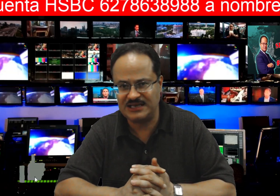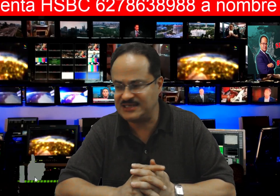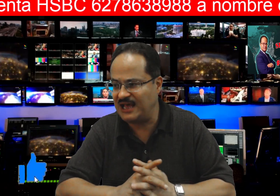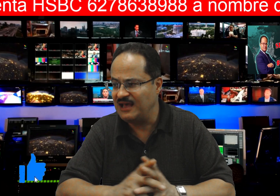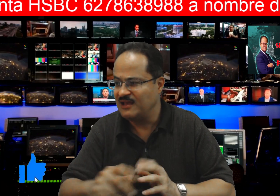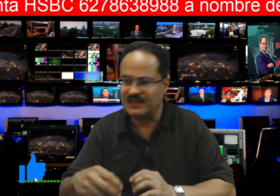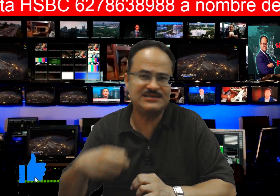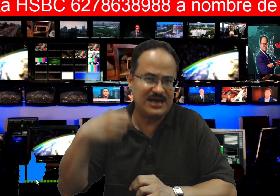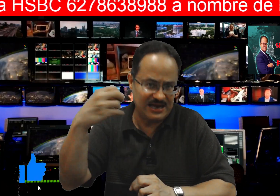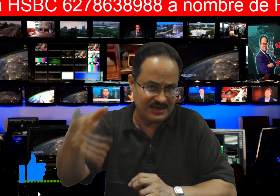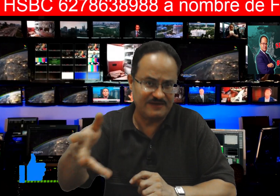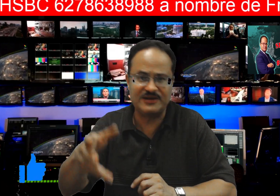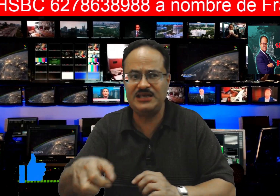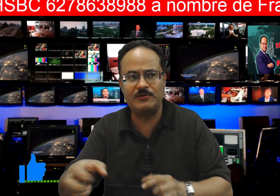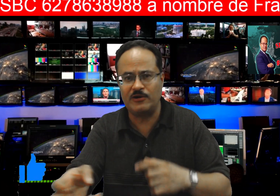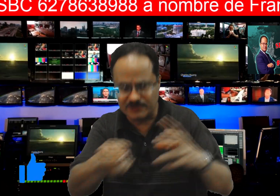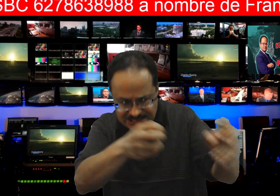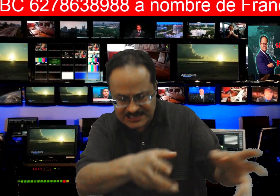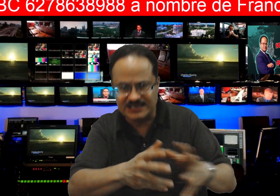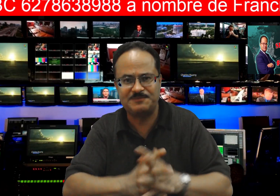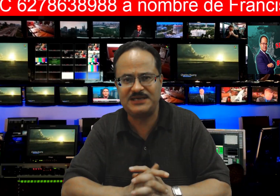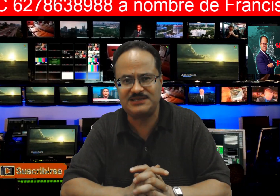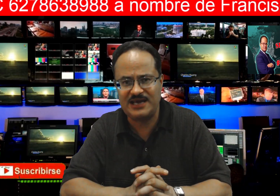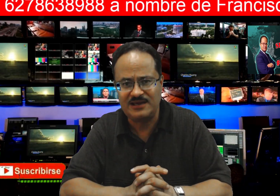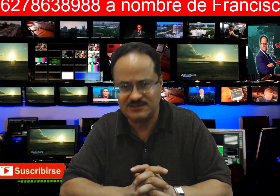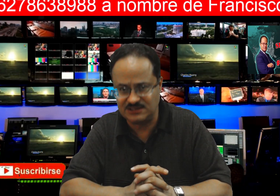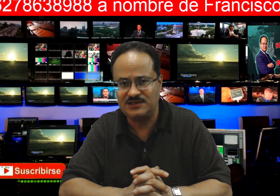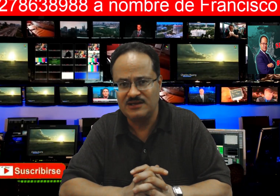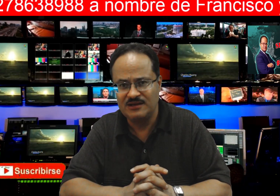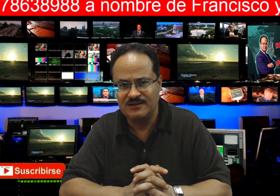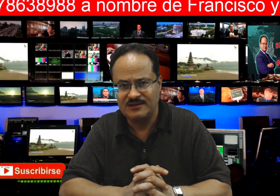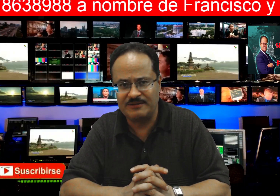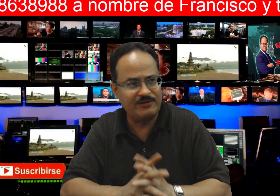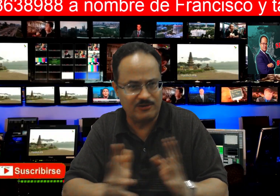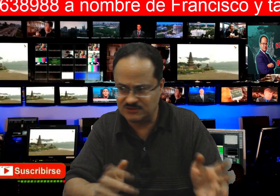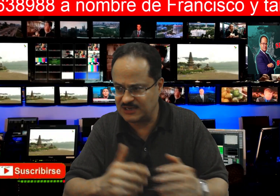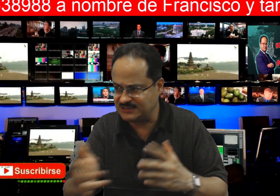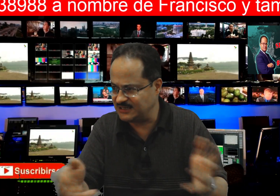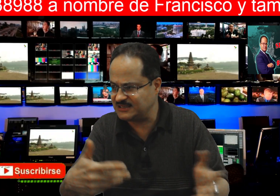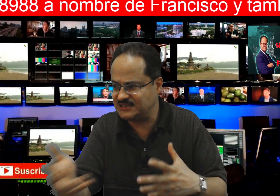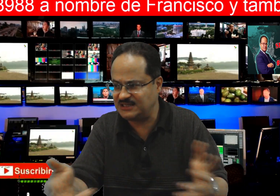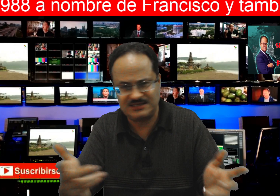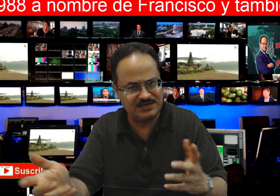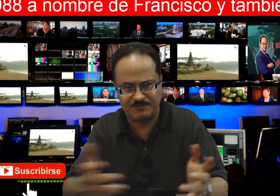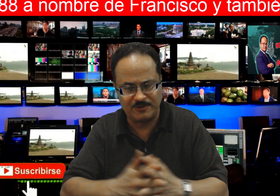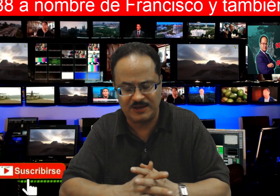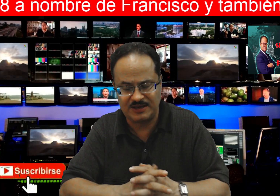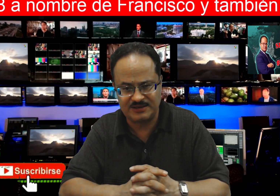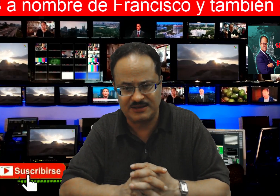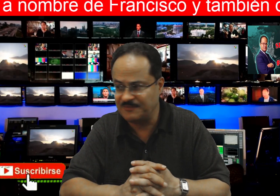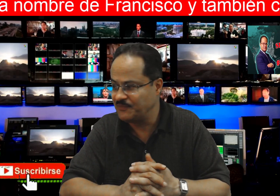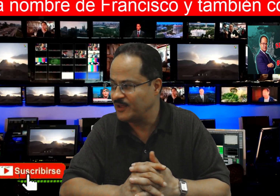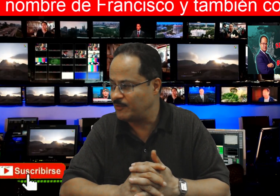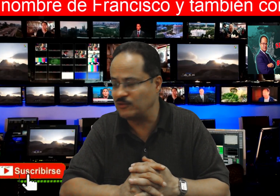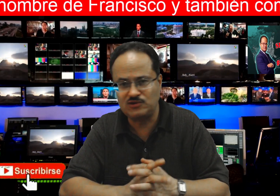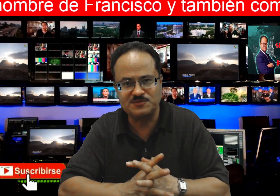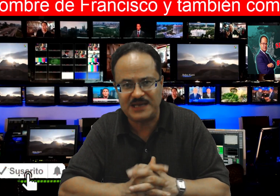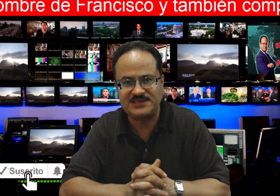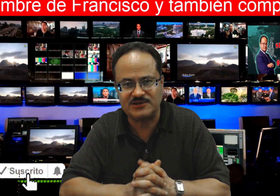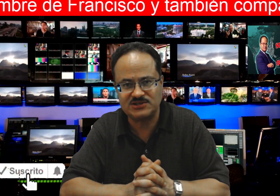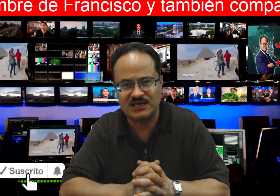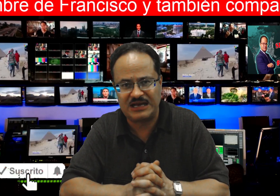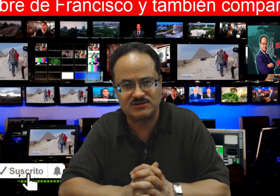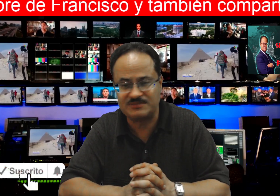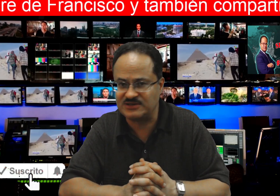s ya sea ya sea en efectivo ya sea en especie sí llevando lo que se necesita productos